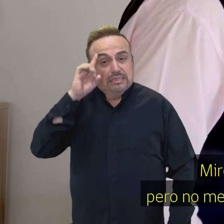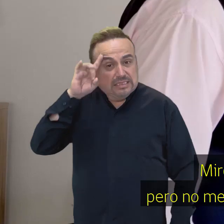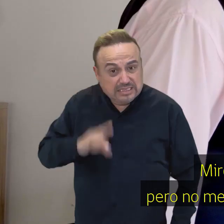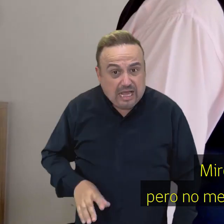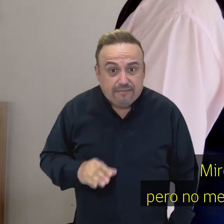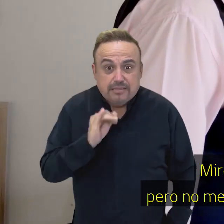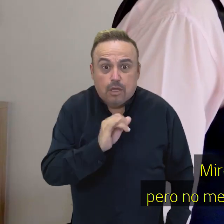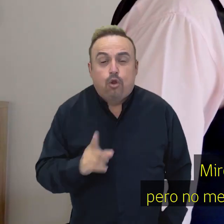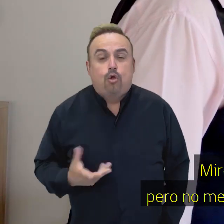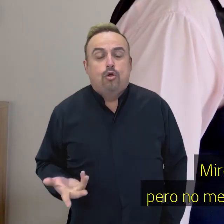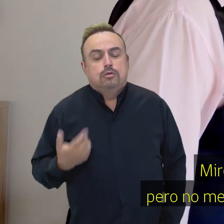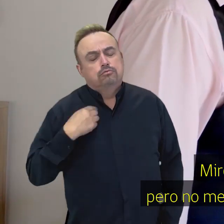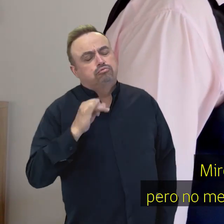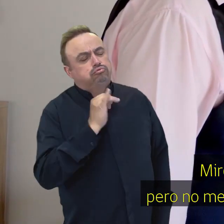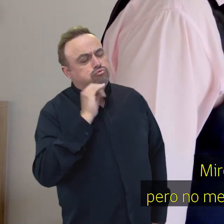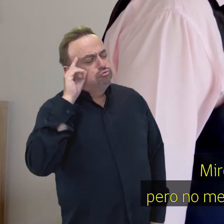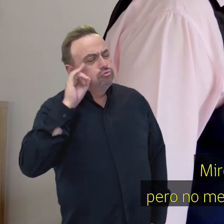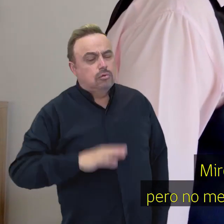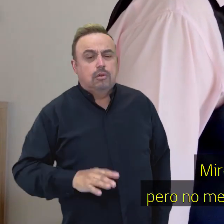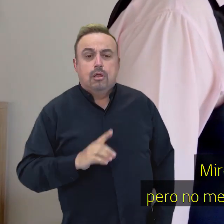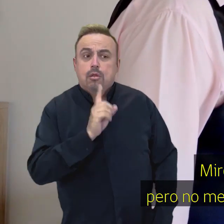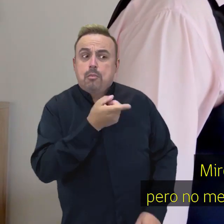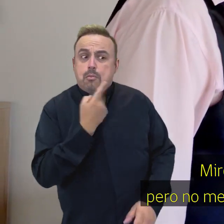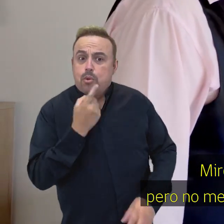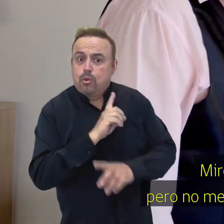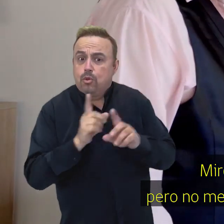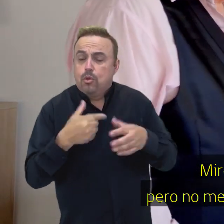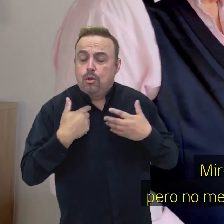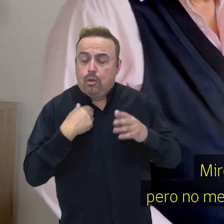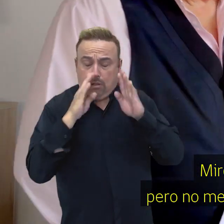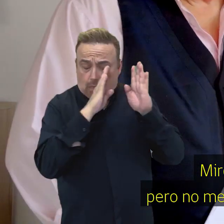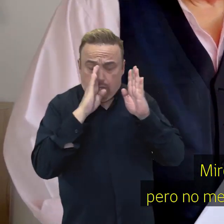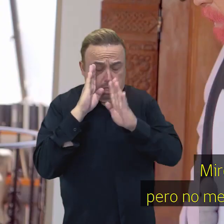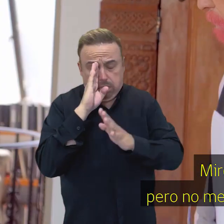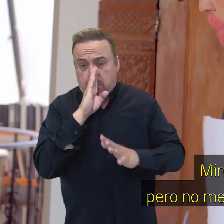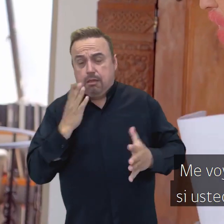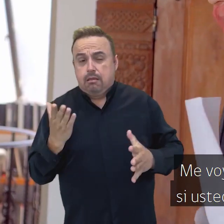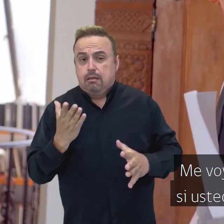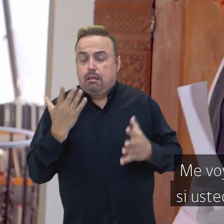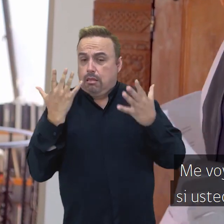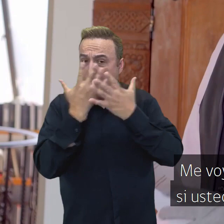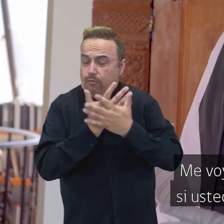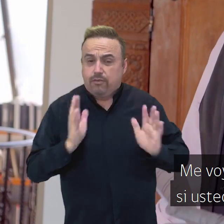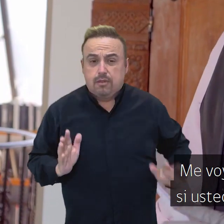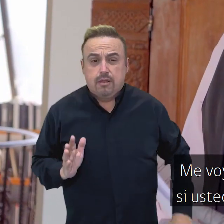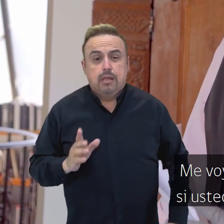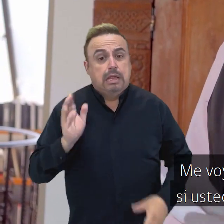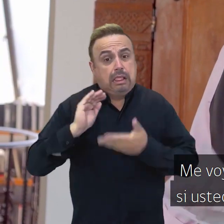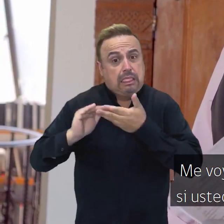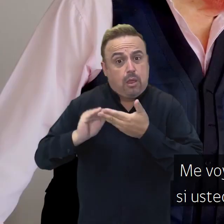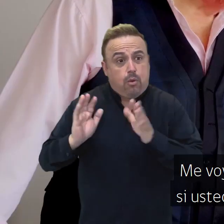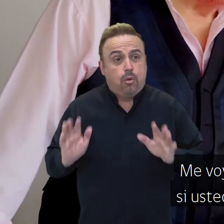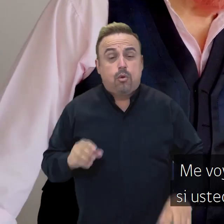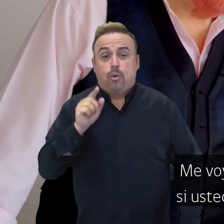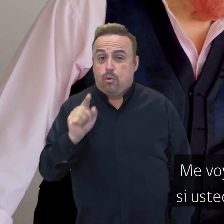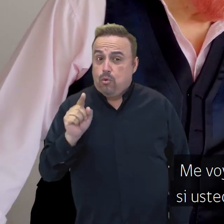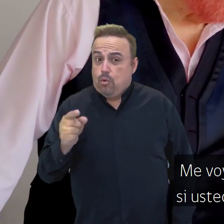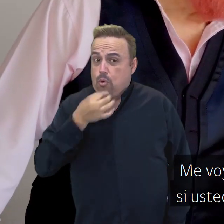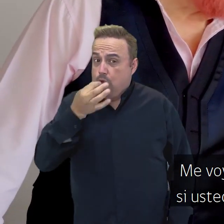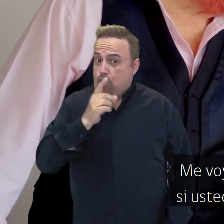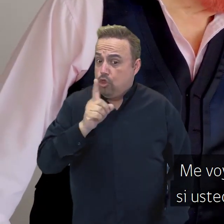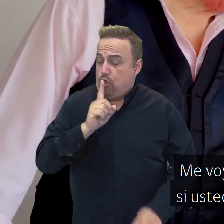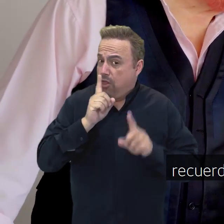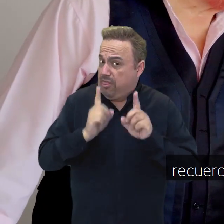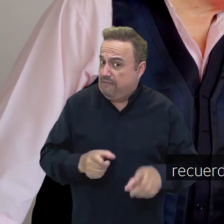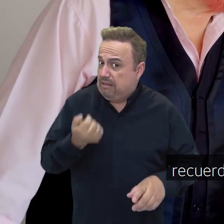o no? Mire, cojioja, me gajé. Pero no me inquieta a mí que me desconjenco, ya. Me voy a sentar aquí, Guru. Y perdóneme. Si usted llega a decir